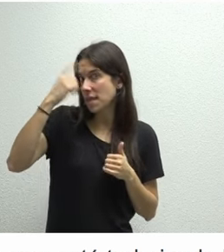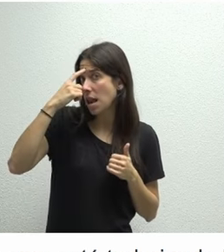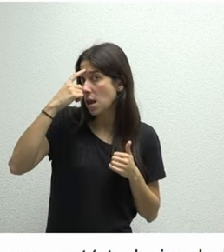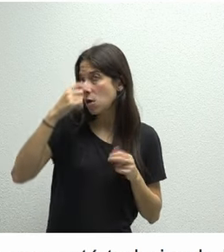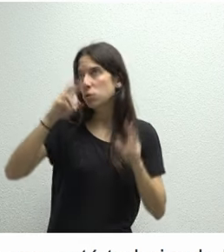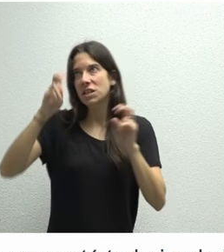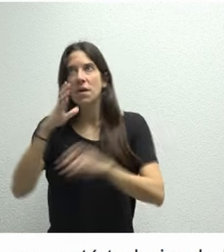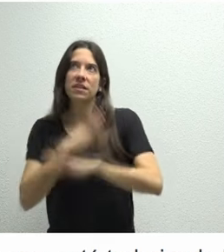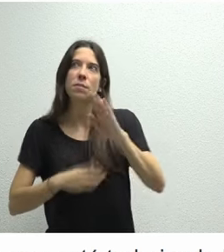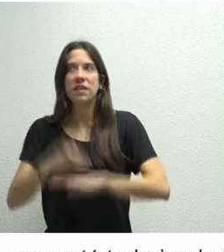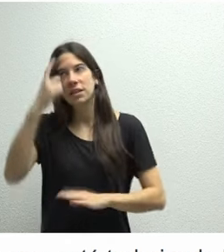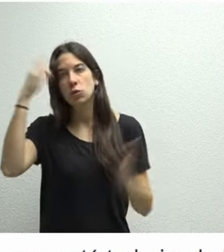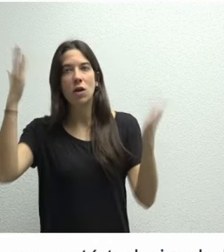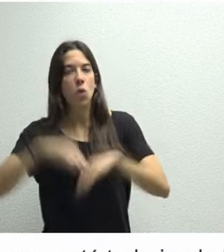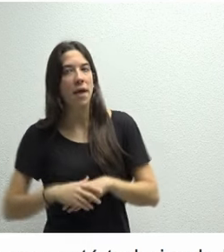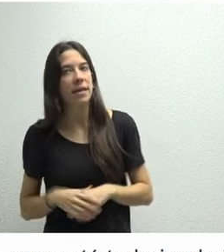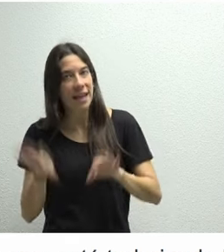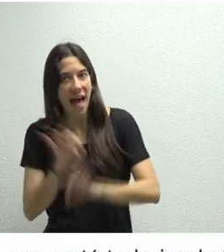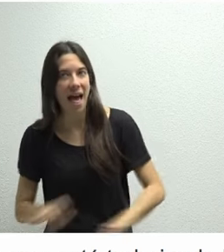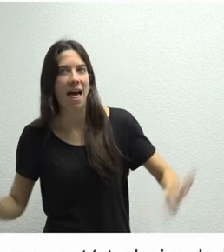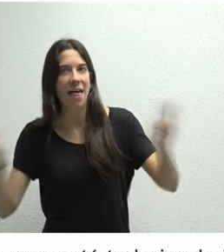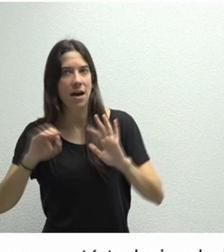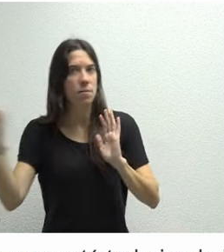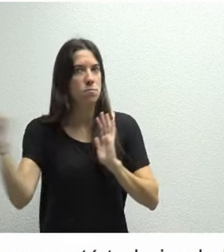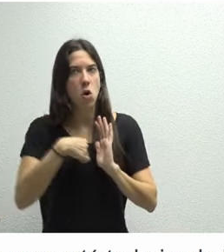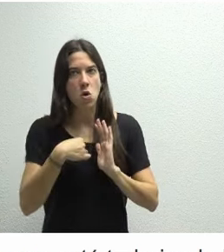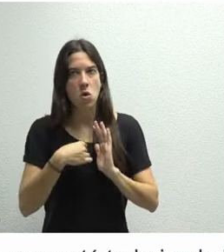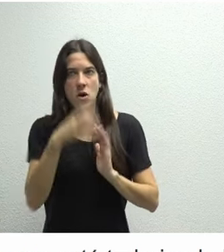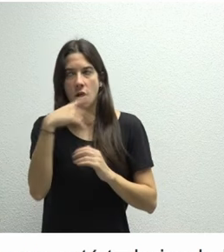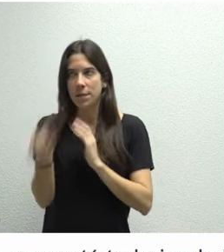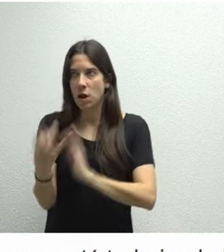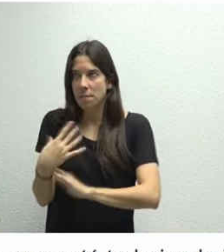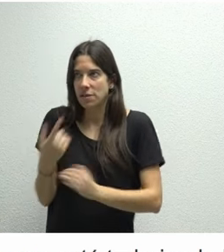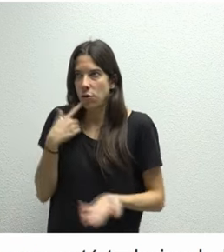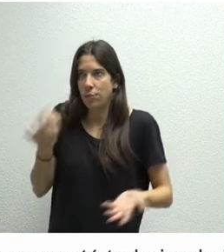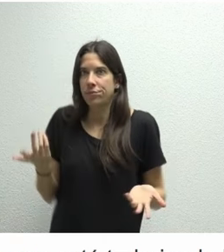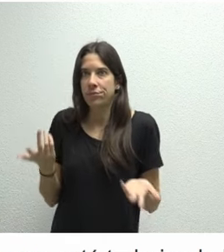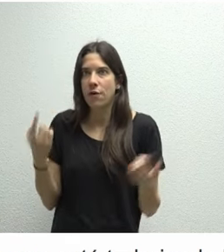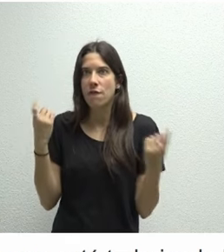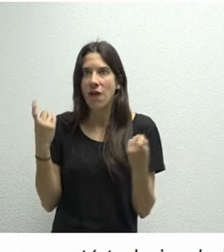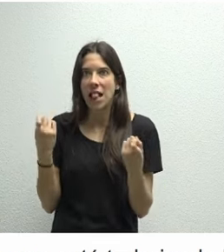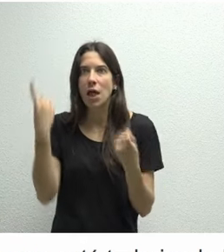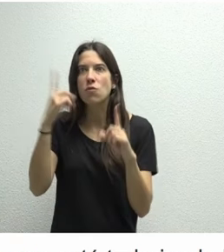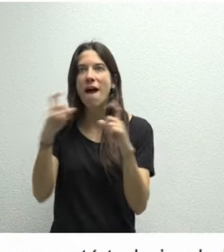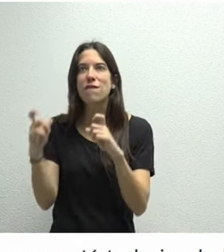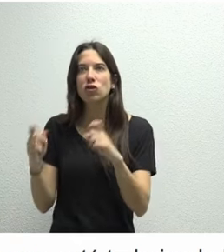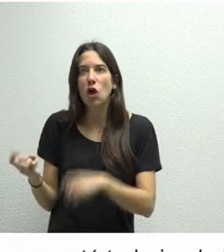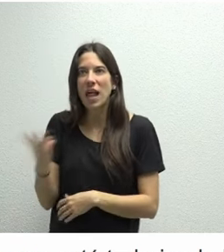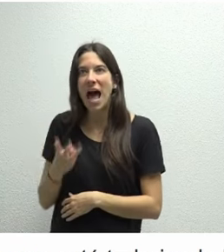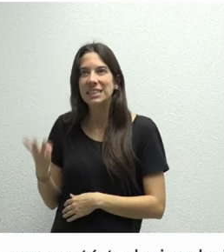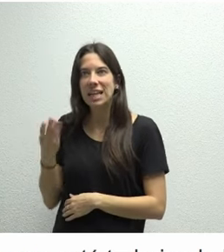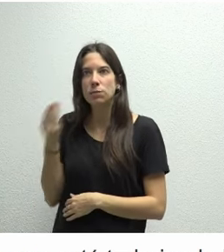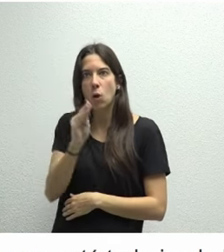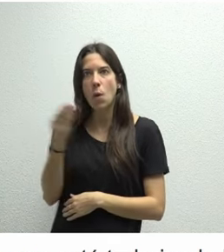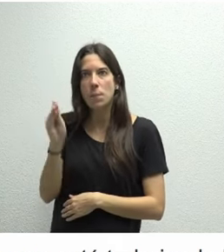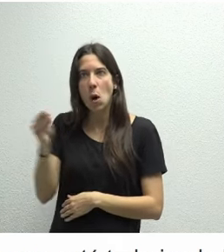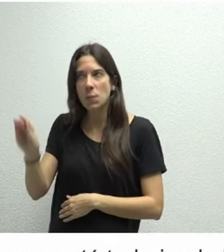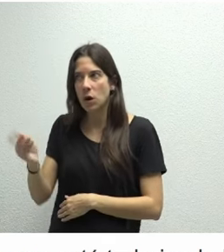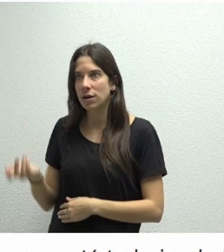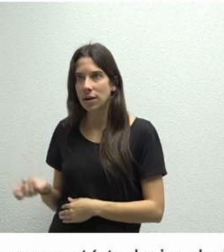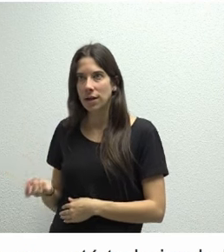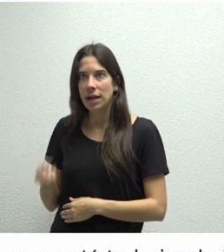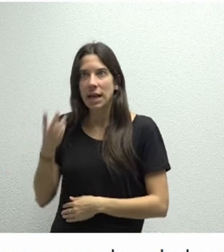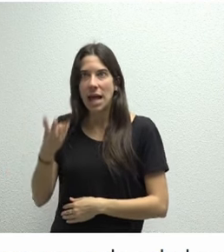intelectual Eh entonces cuando nos lo han pasado digo ya saben digo falta poner una foto de las tres porque las tres otros y las tres